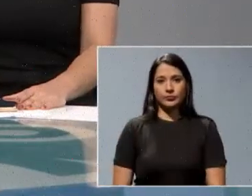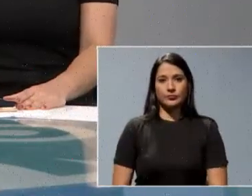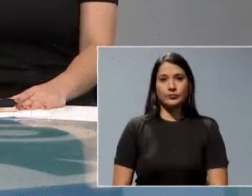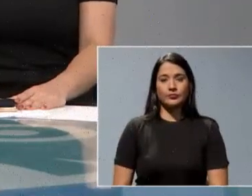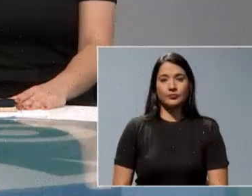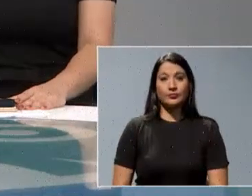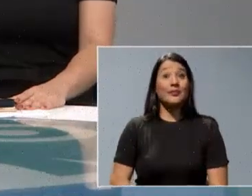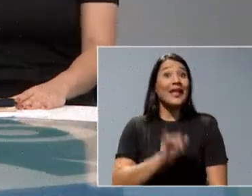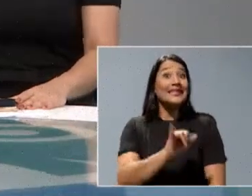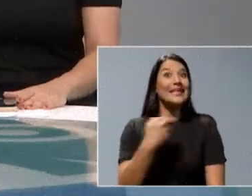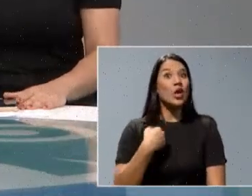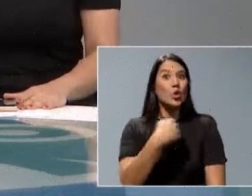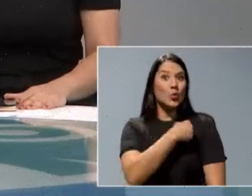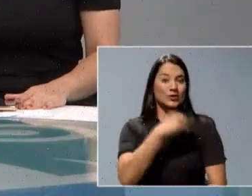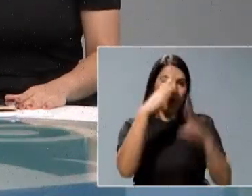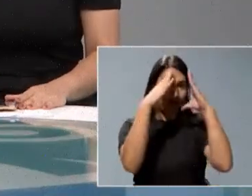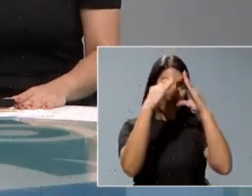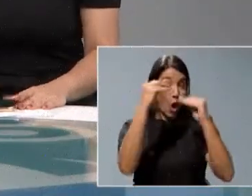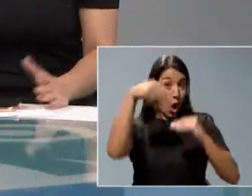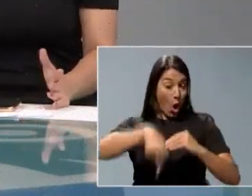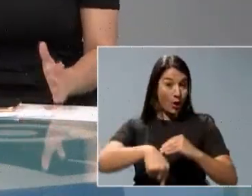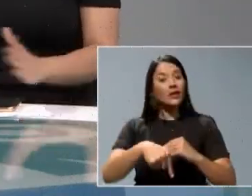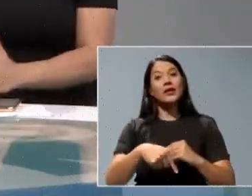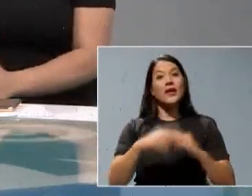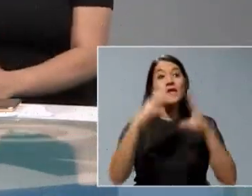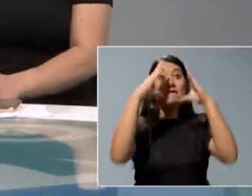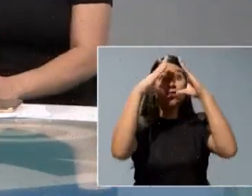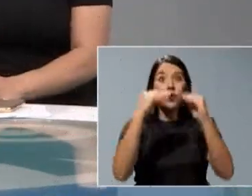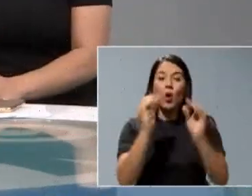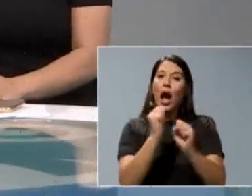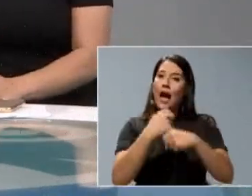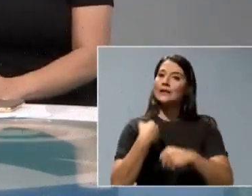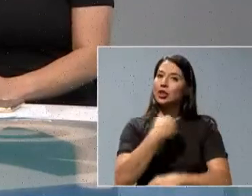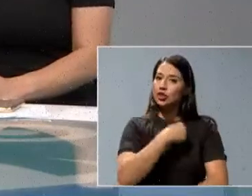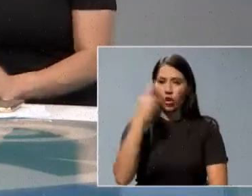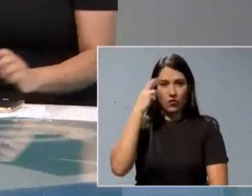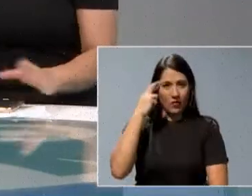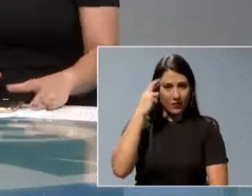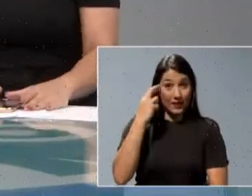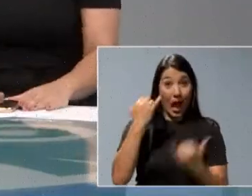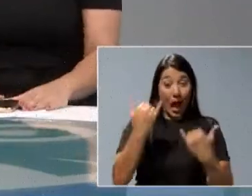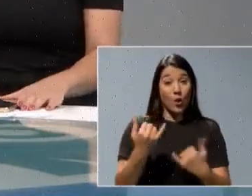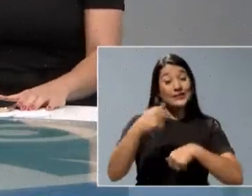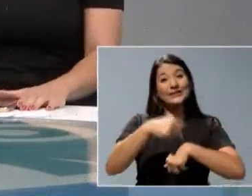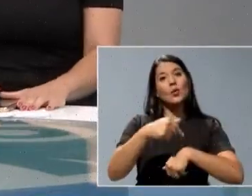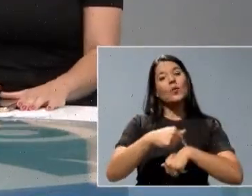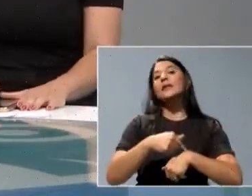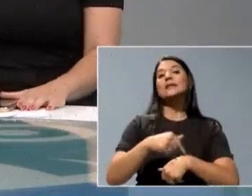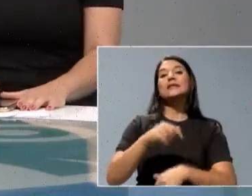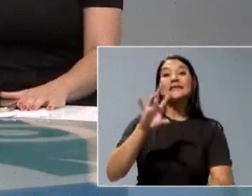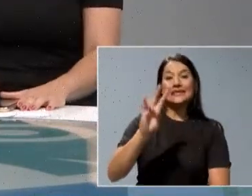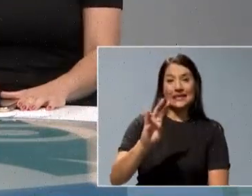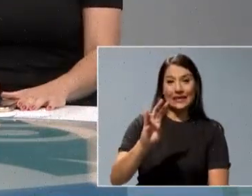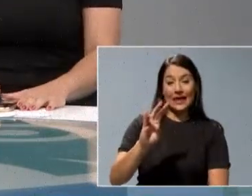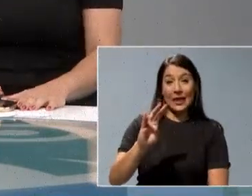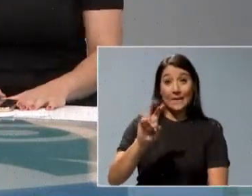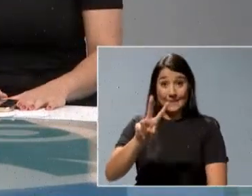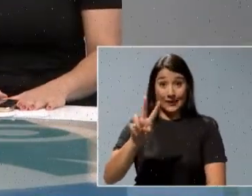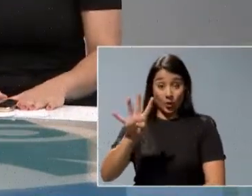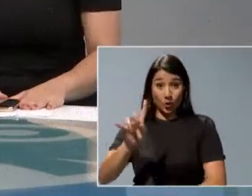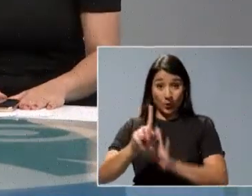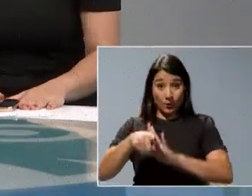Este fue nuestro dato del día, sin duda alguna, datos que nos hacen reflexionar. A esta hora, cuando son las 7 de la noche con